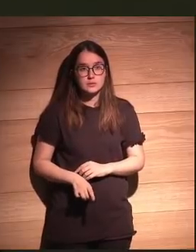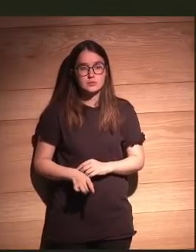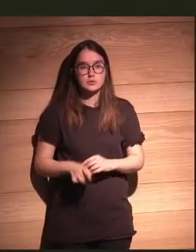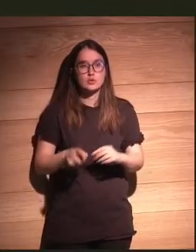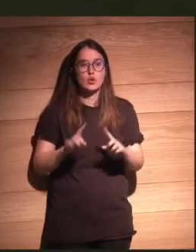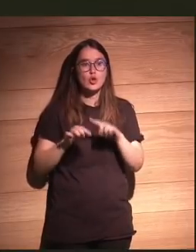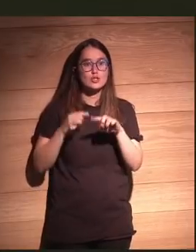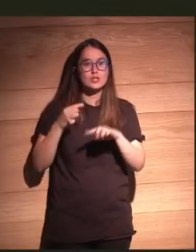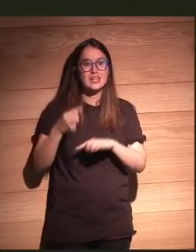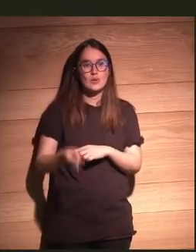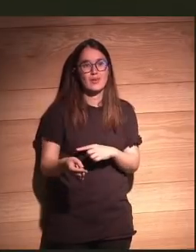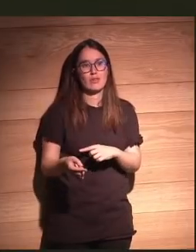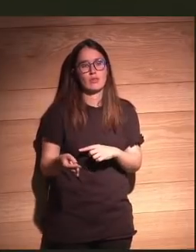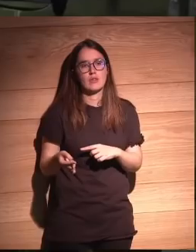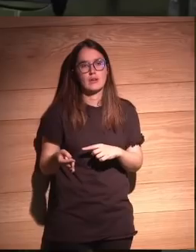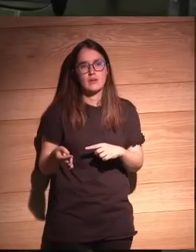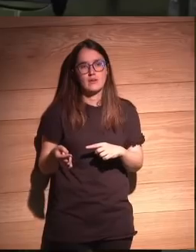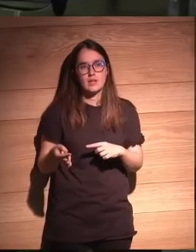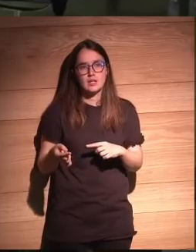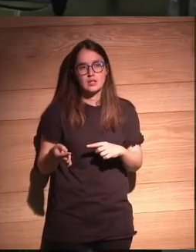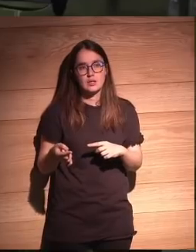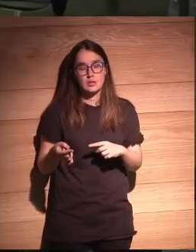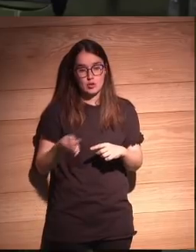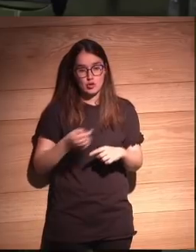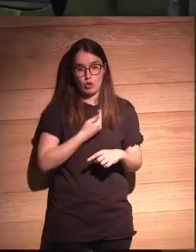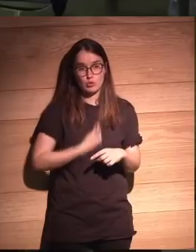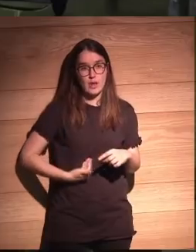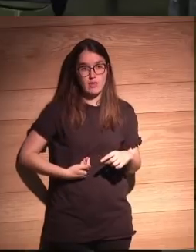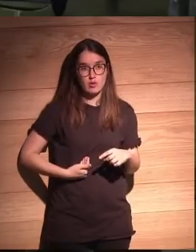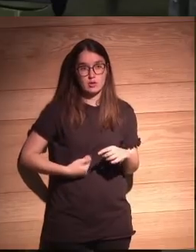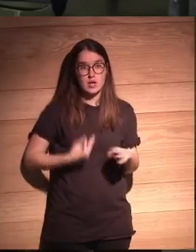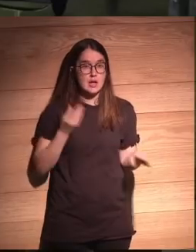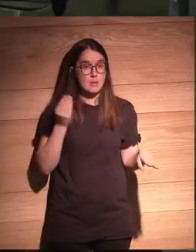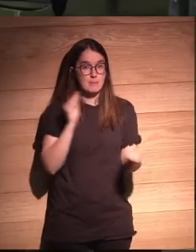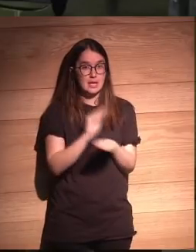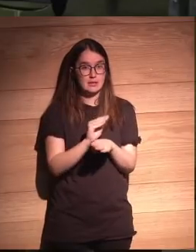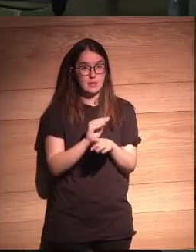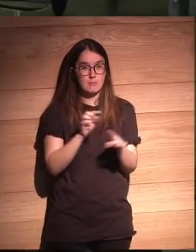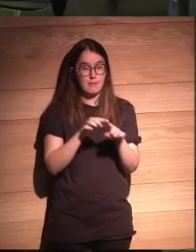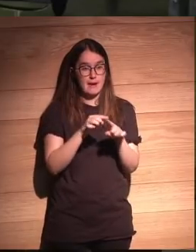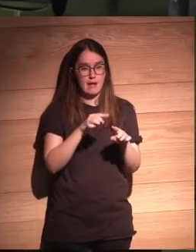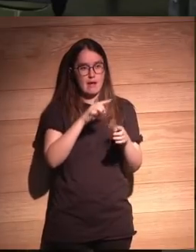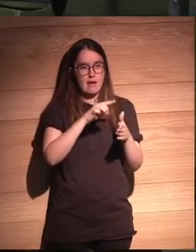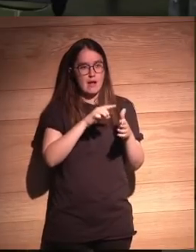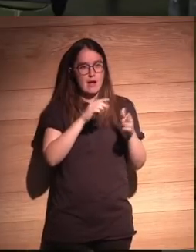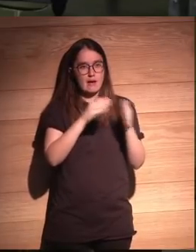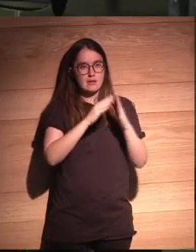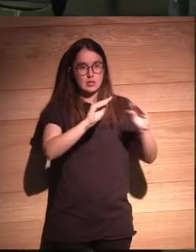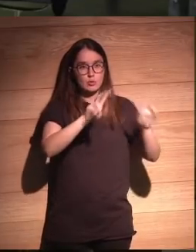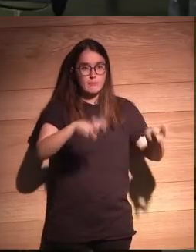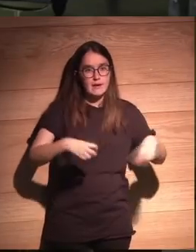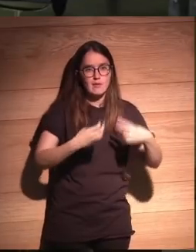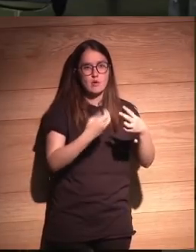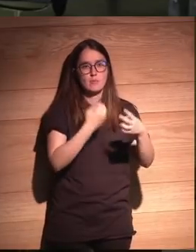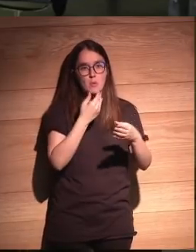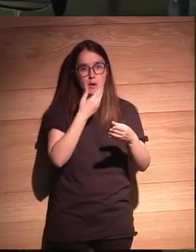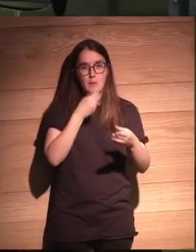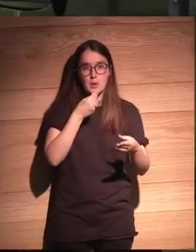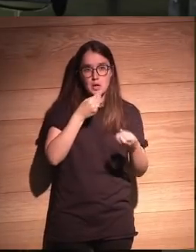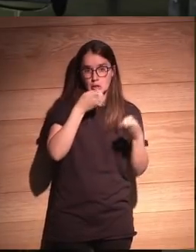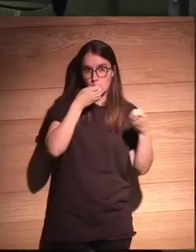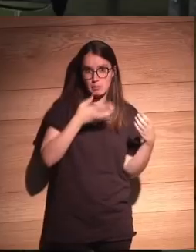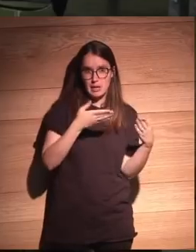tuvo como consecuencia la desincentivación de los propietarios para invertir en esas propiedades. Y lo que dio lugar